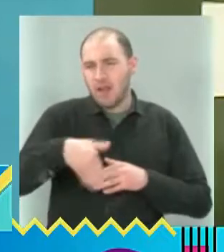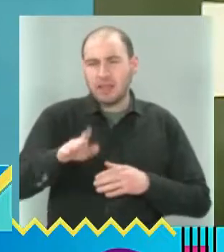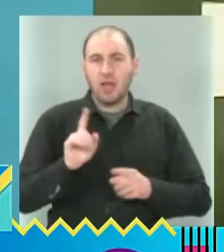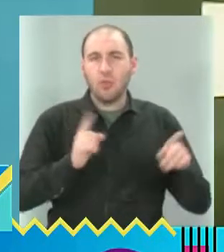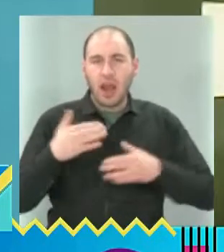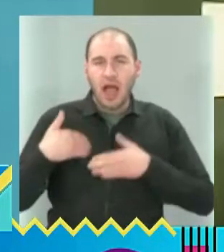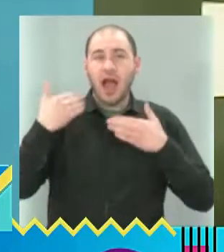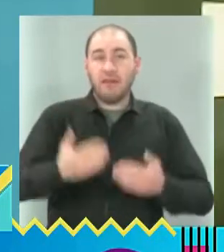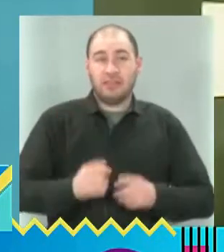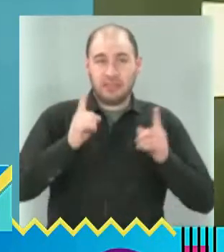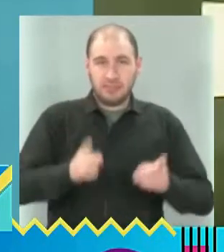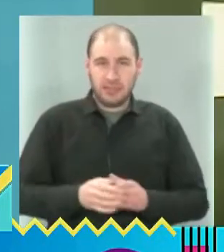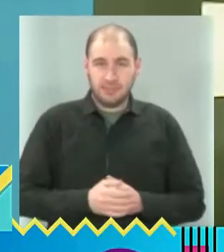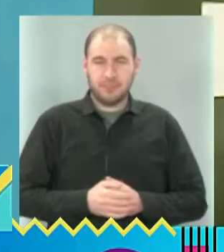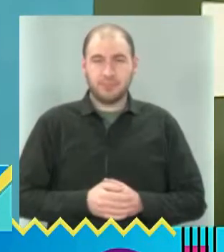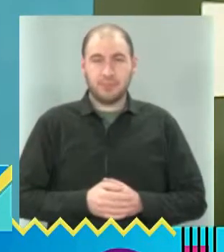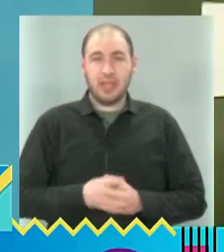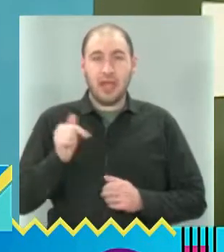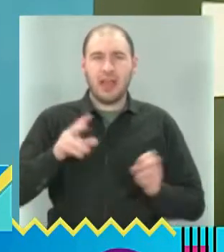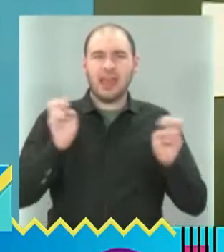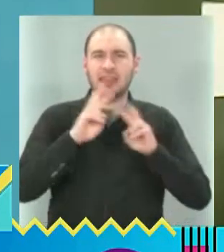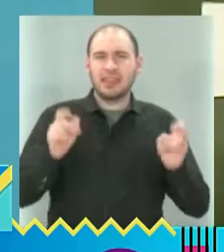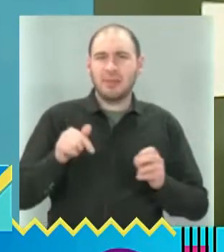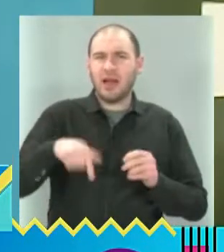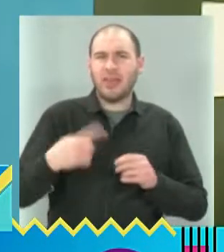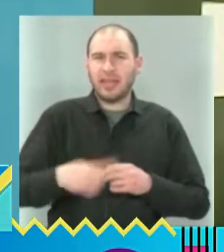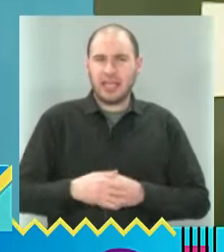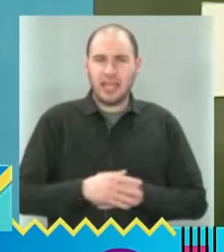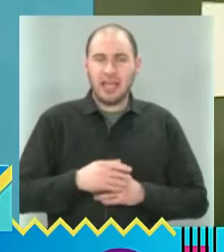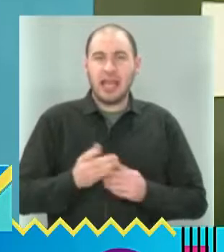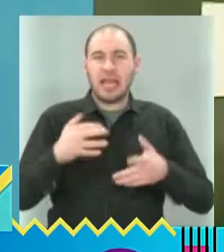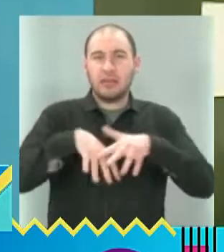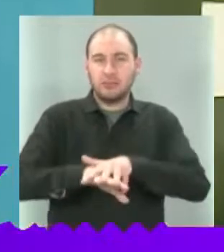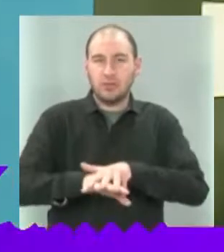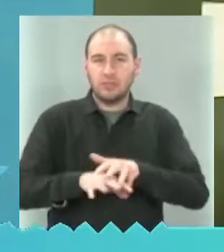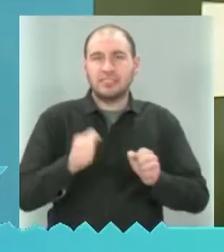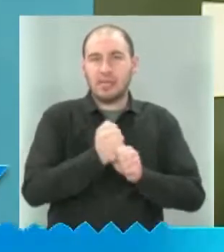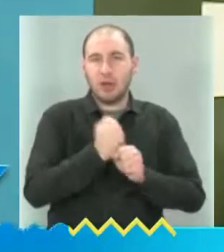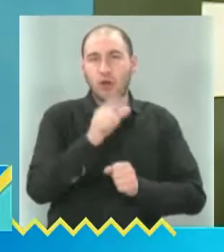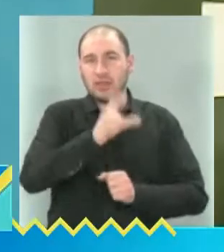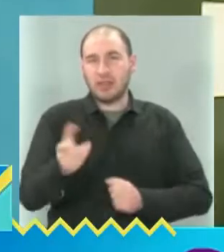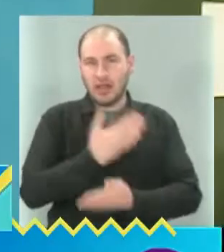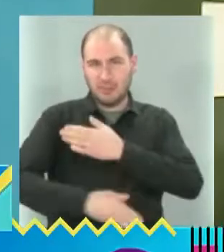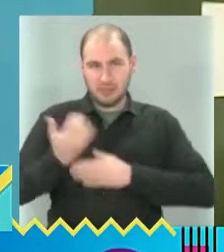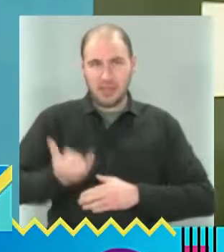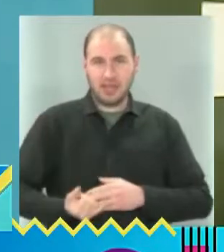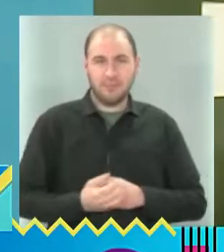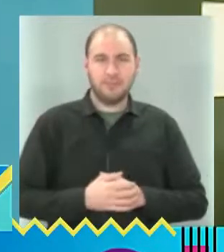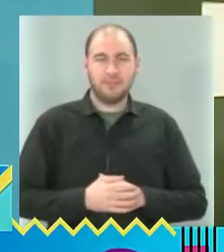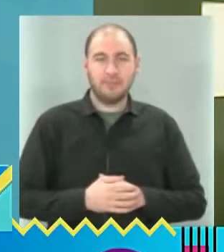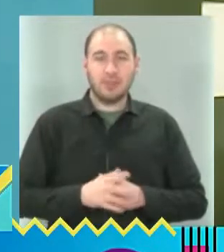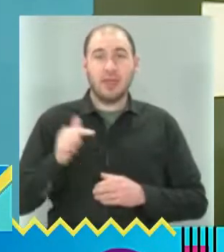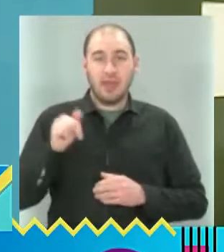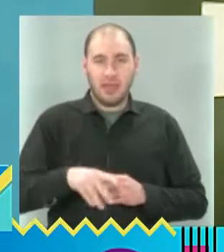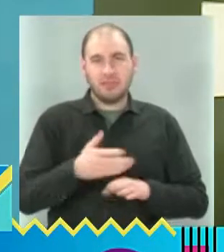fueron los avances también, por supuesto. En este caso, la temática que vamos a tratar es la inclusión laboral de personas con discapacidad. Por supuesto